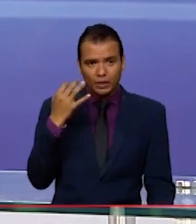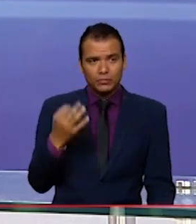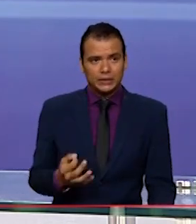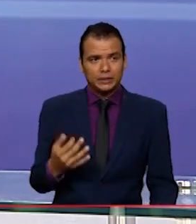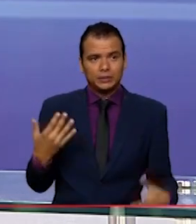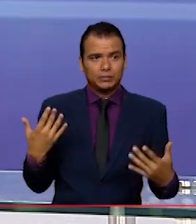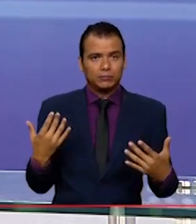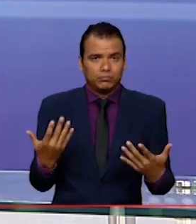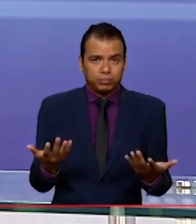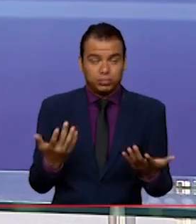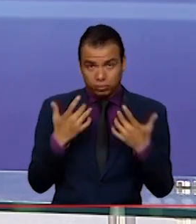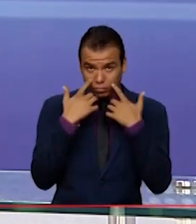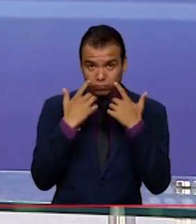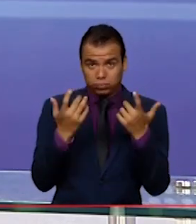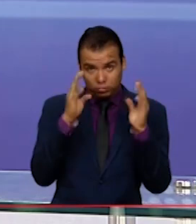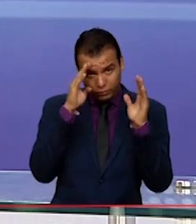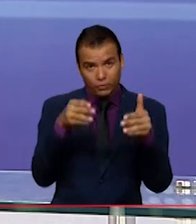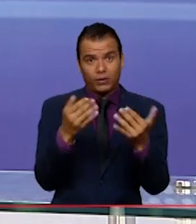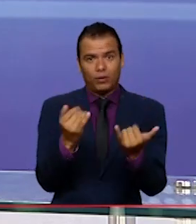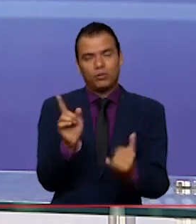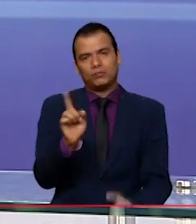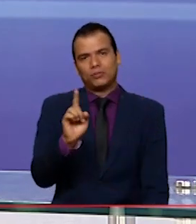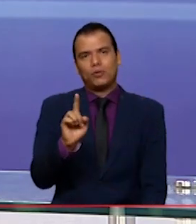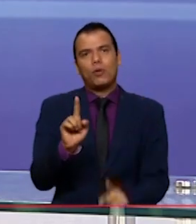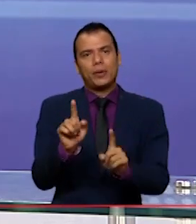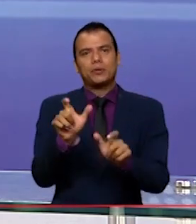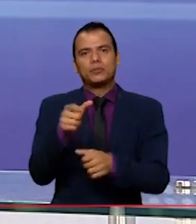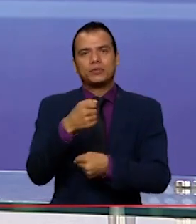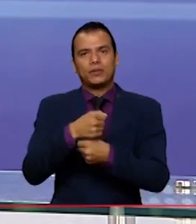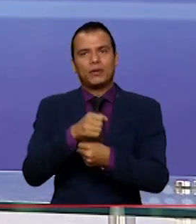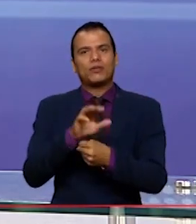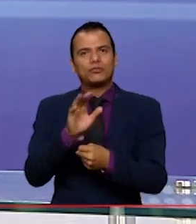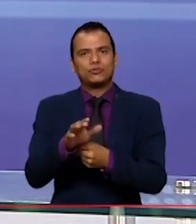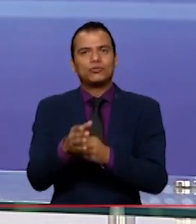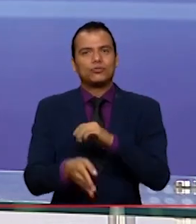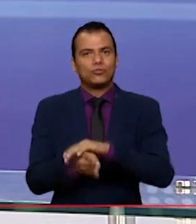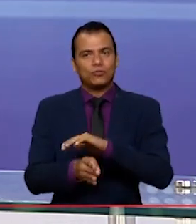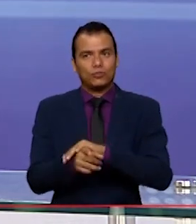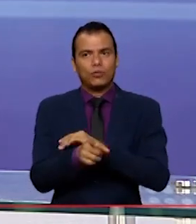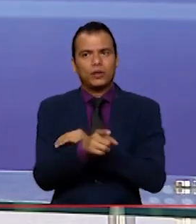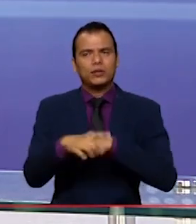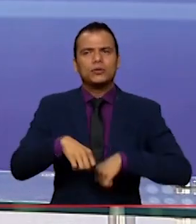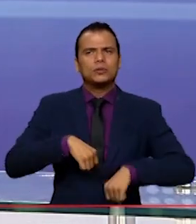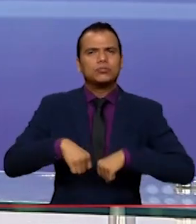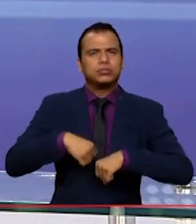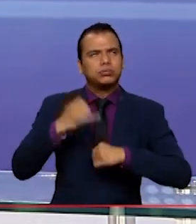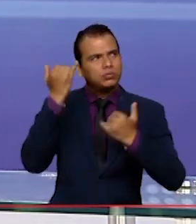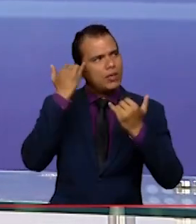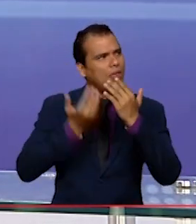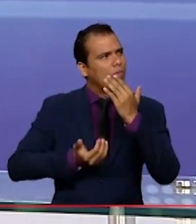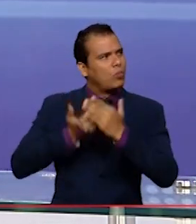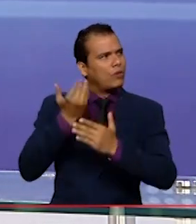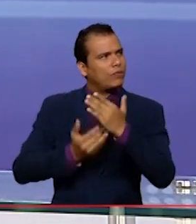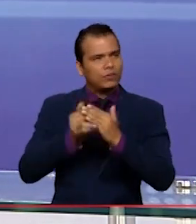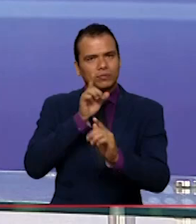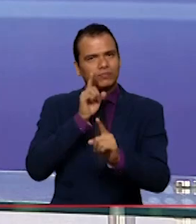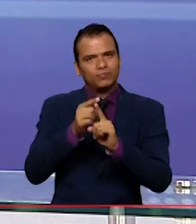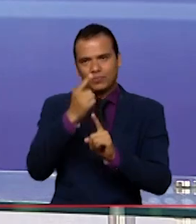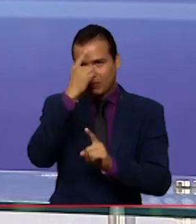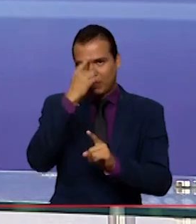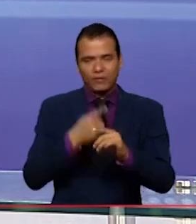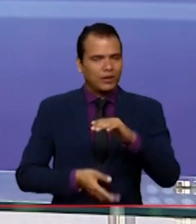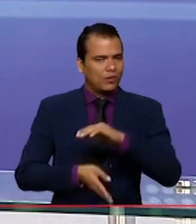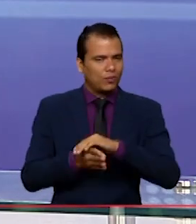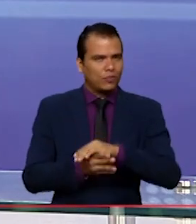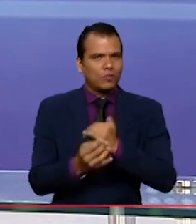sido opacada. Sin embargo, en Cali, las personas que se dedican a esta labor no descansan y se reinventan para mantener viva la tradición en